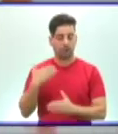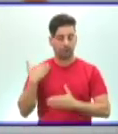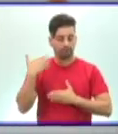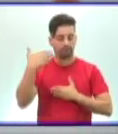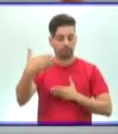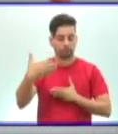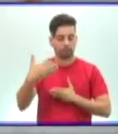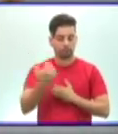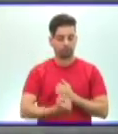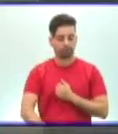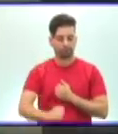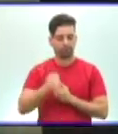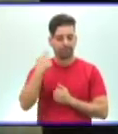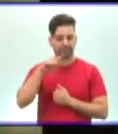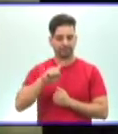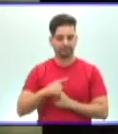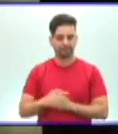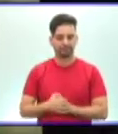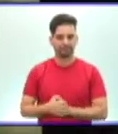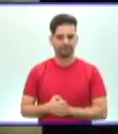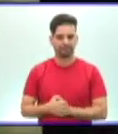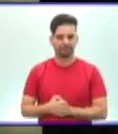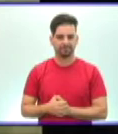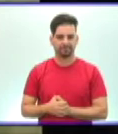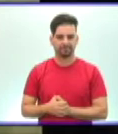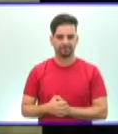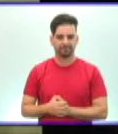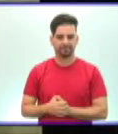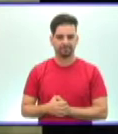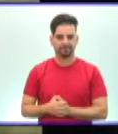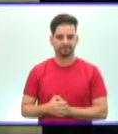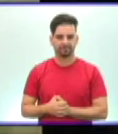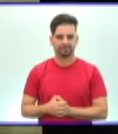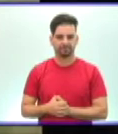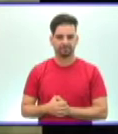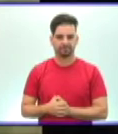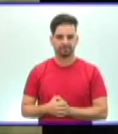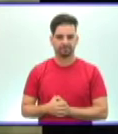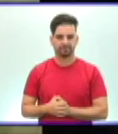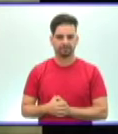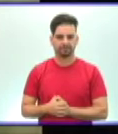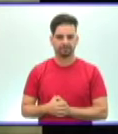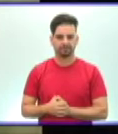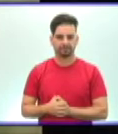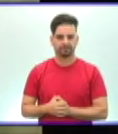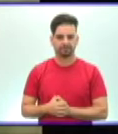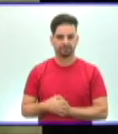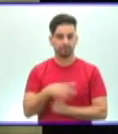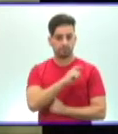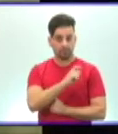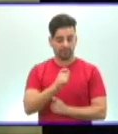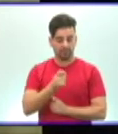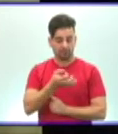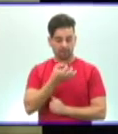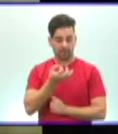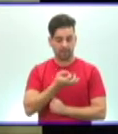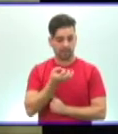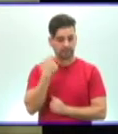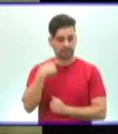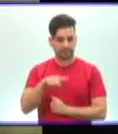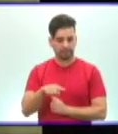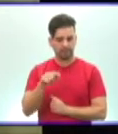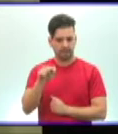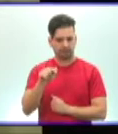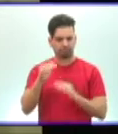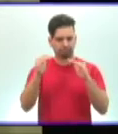generaciones. Y referido también a estos problemas ambientales y cómo podemos enfrentarlos, les traigo